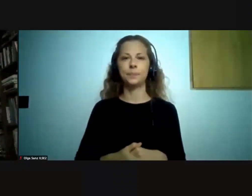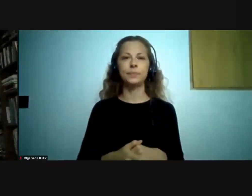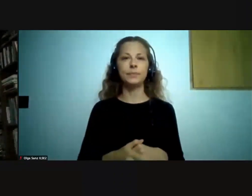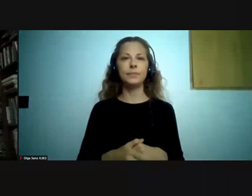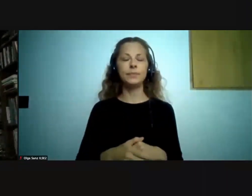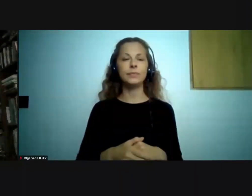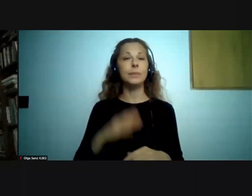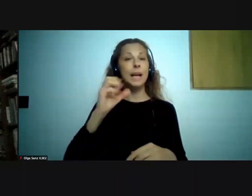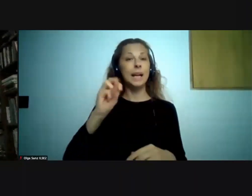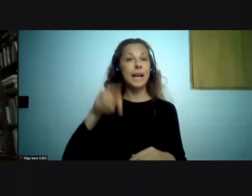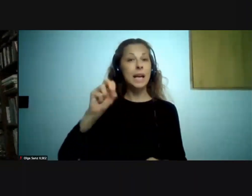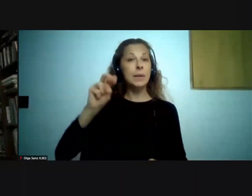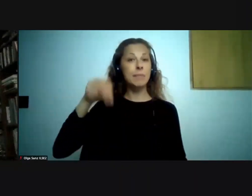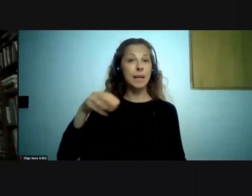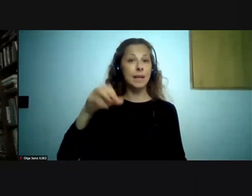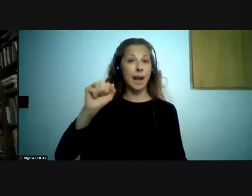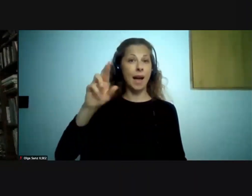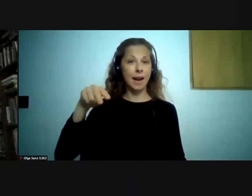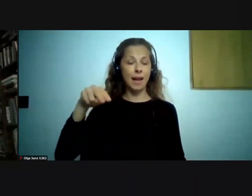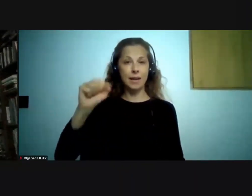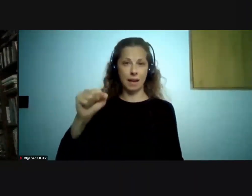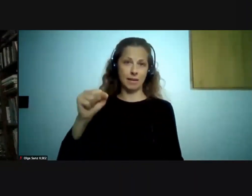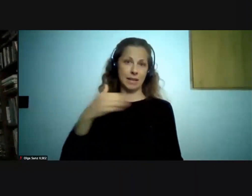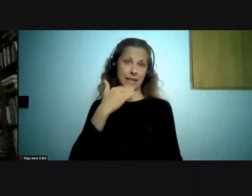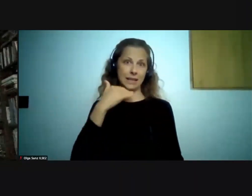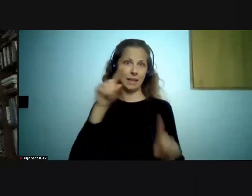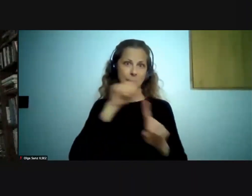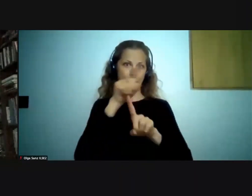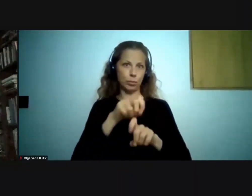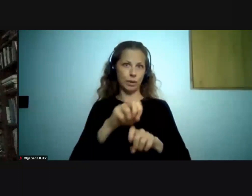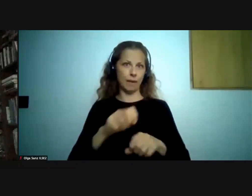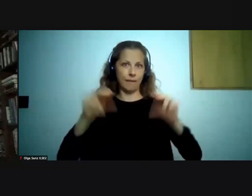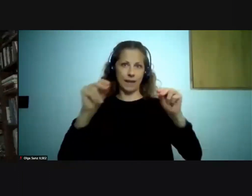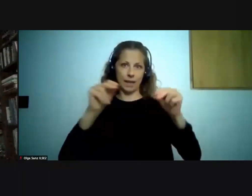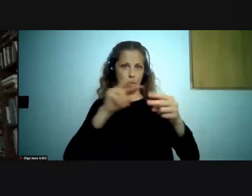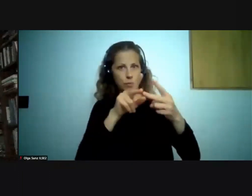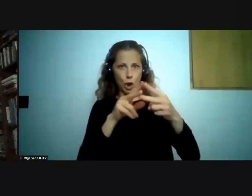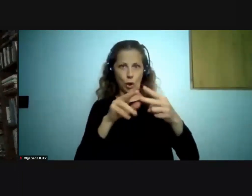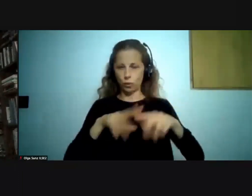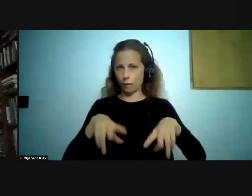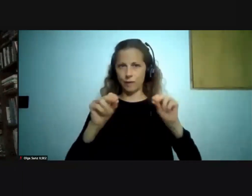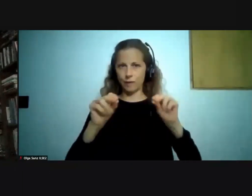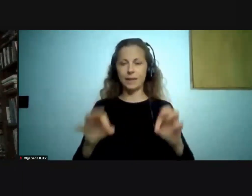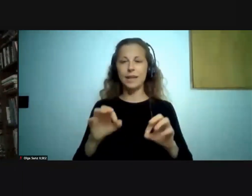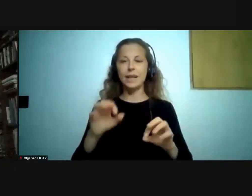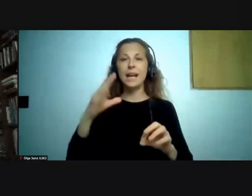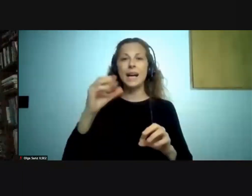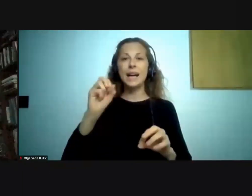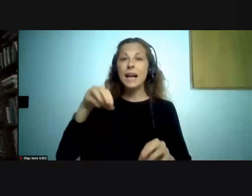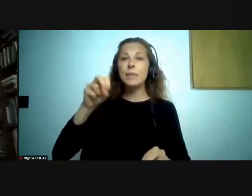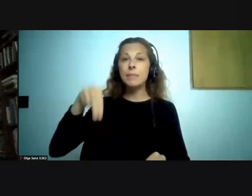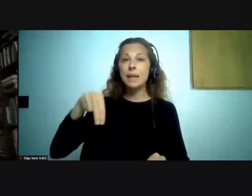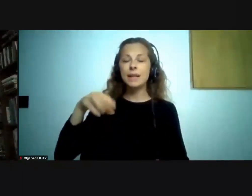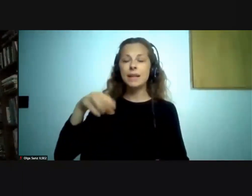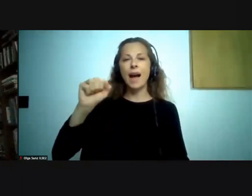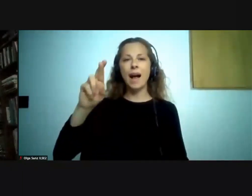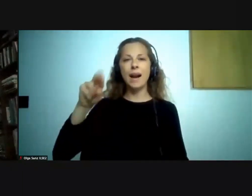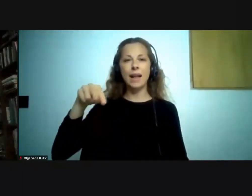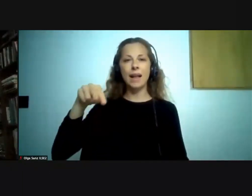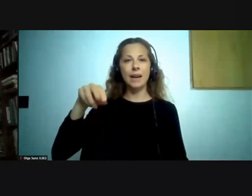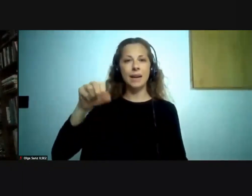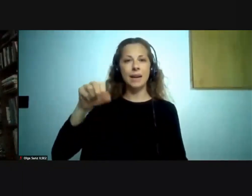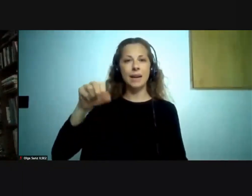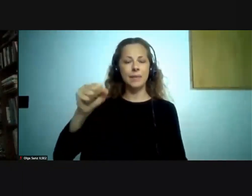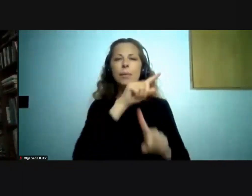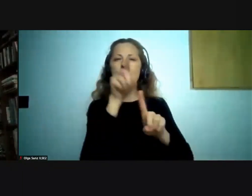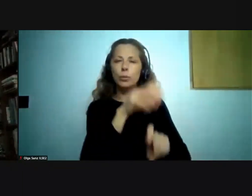parece, finalizando las preguntas, vamos a hacer un par de ellas más. Carmen Arana te hace una pregunta muy directa. Dice, ¿no crees que de alguna manera